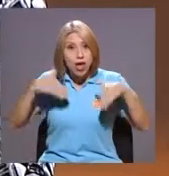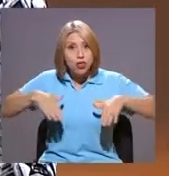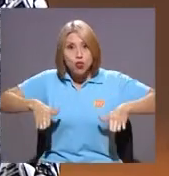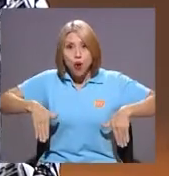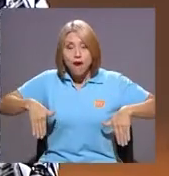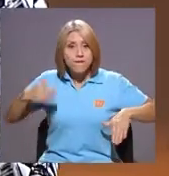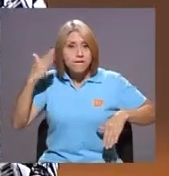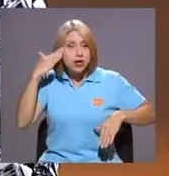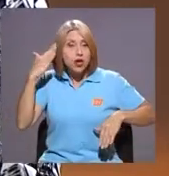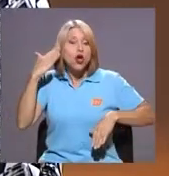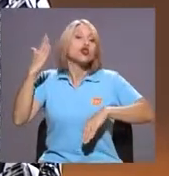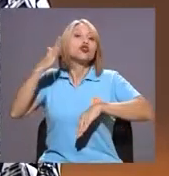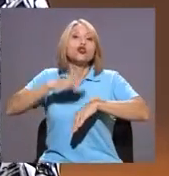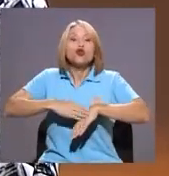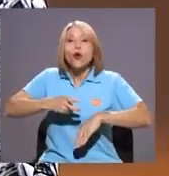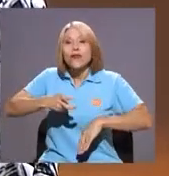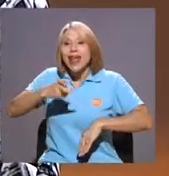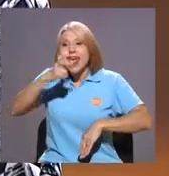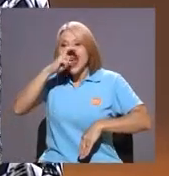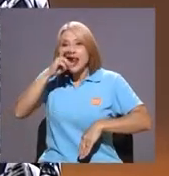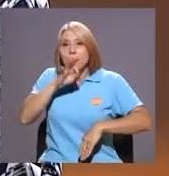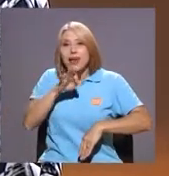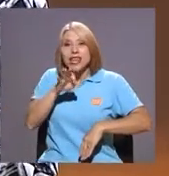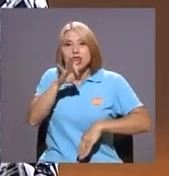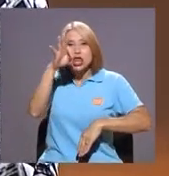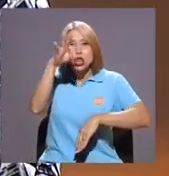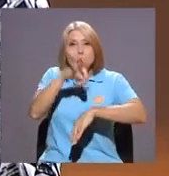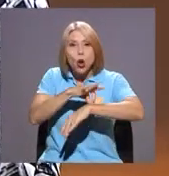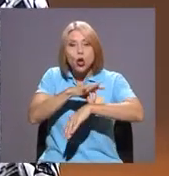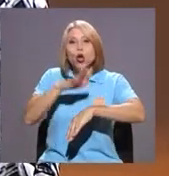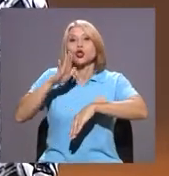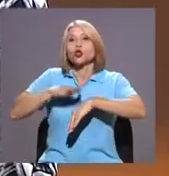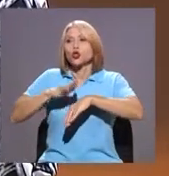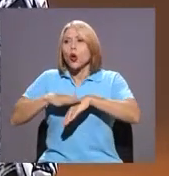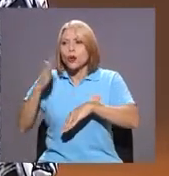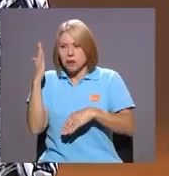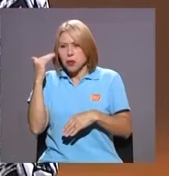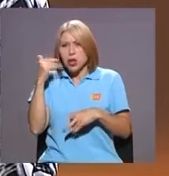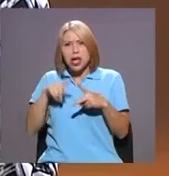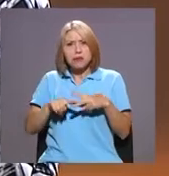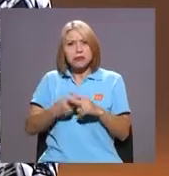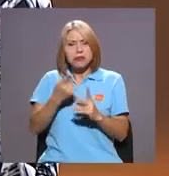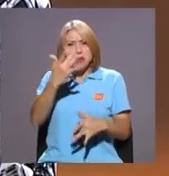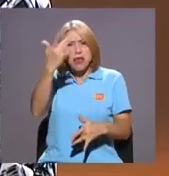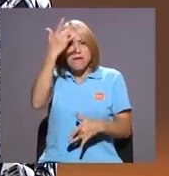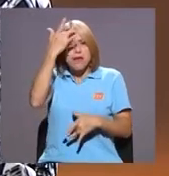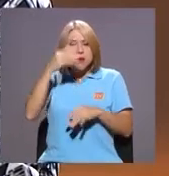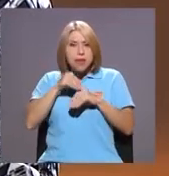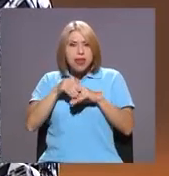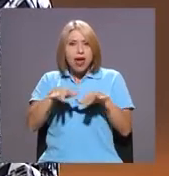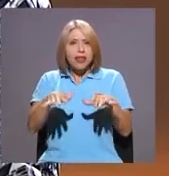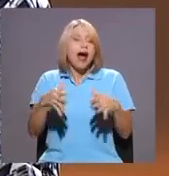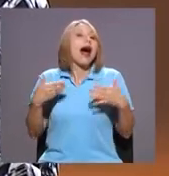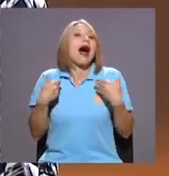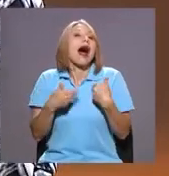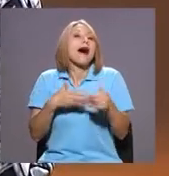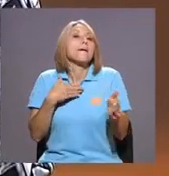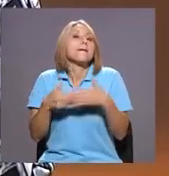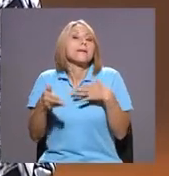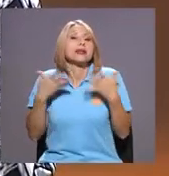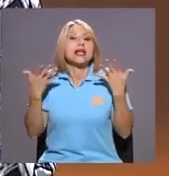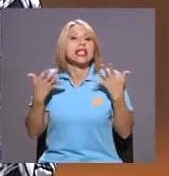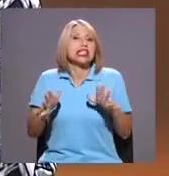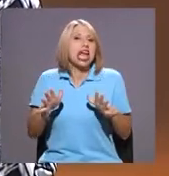conocimiento acerca del vector, de ese mosquito, acerca de la epidemiología de la enfermedad, a pesar de que ya teníamos aproximadamente 10